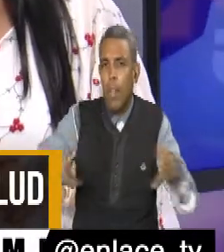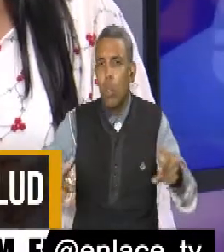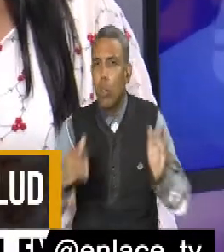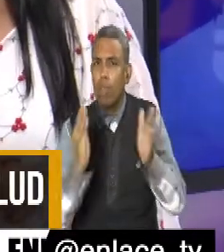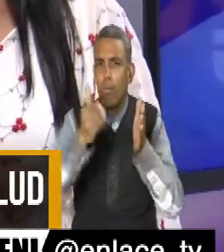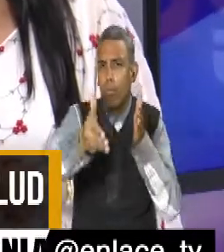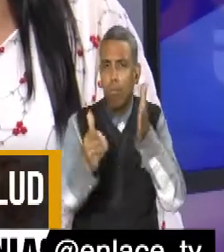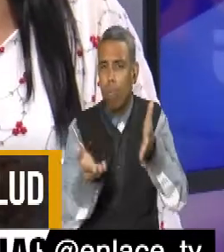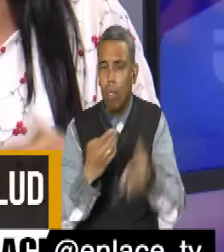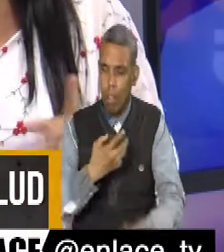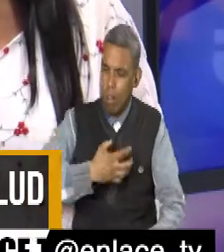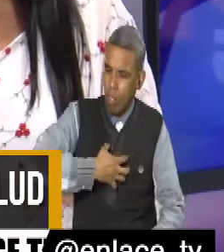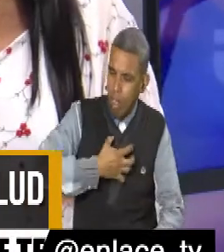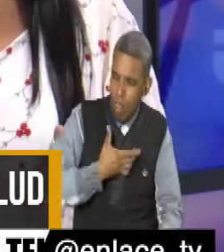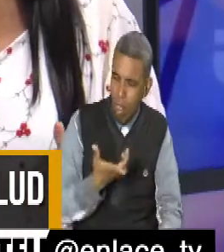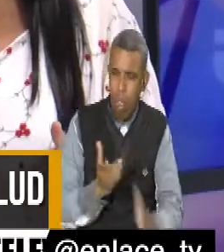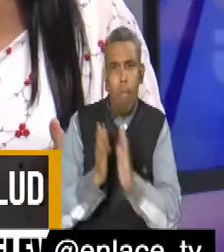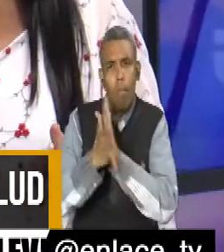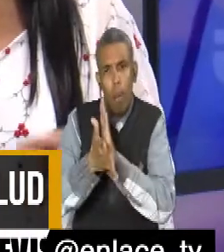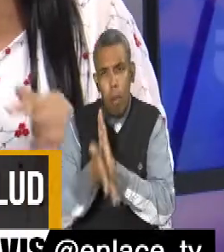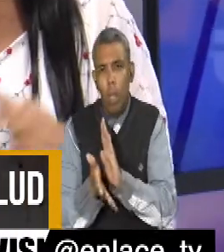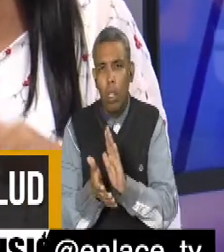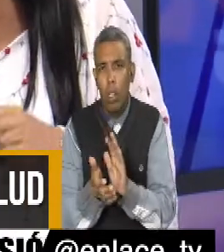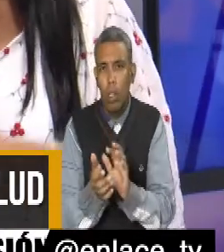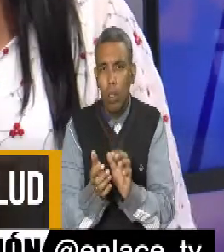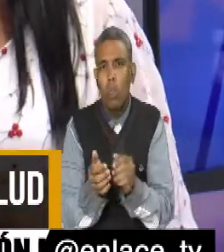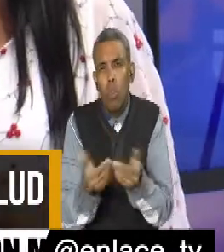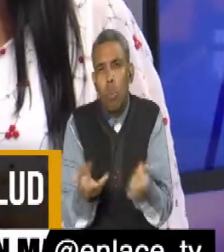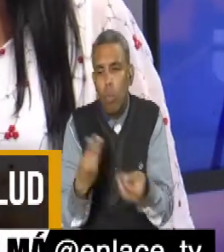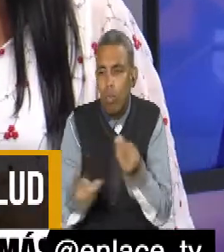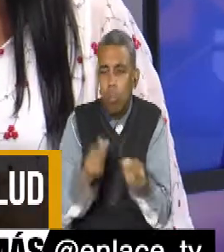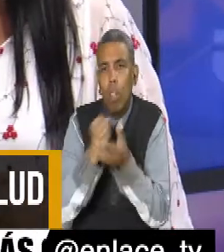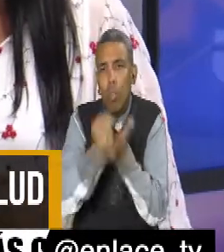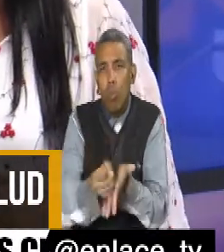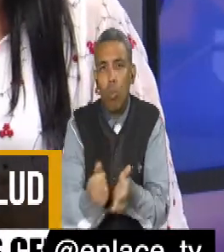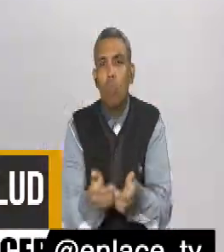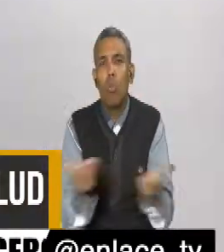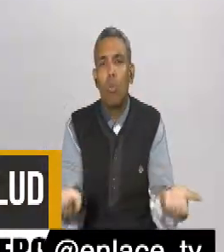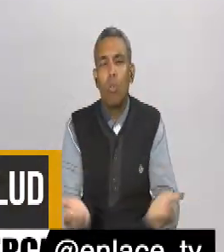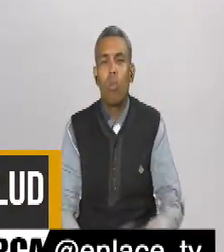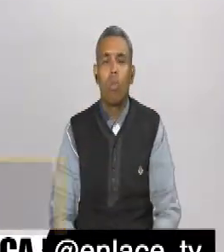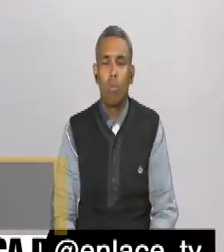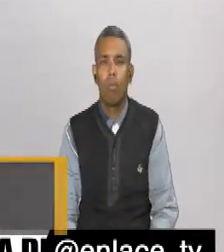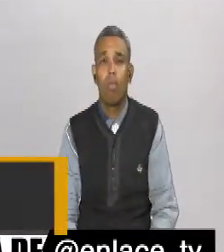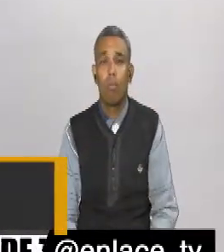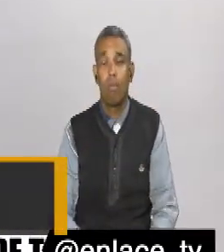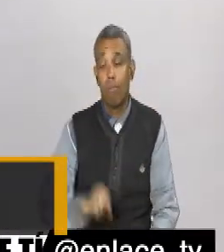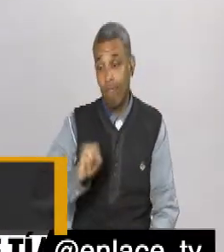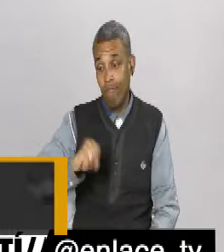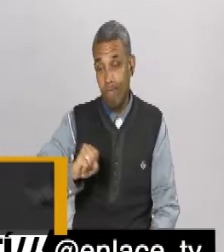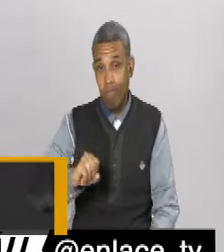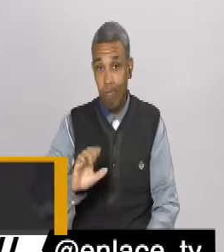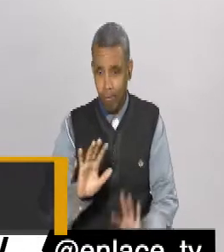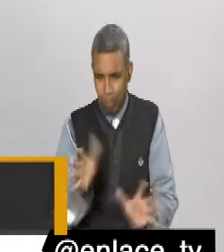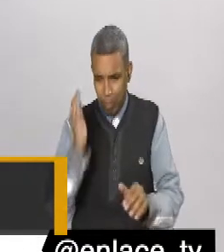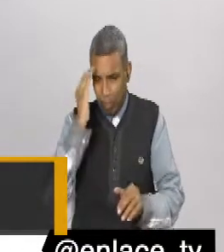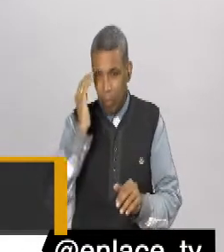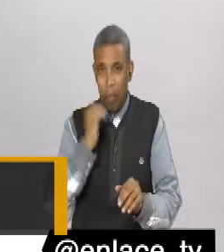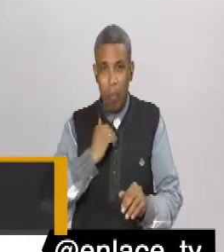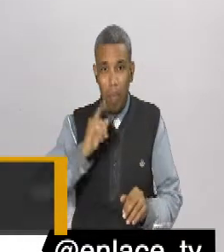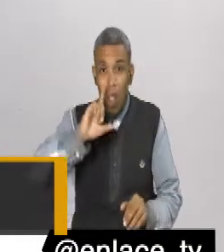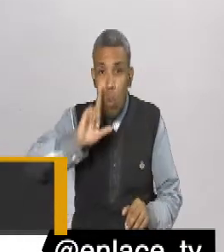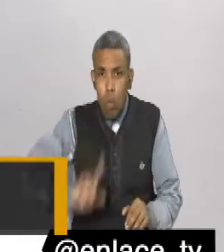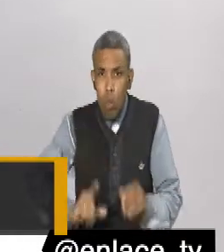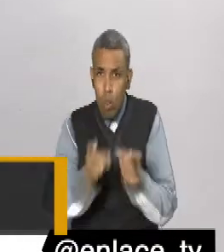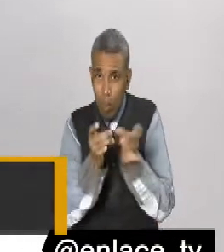usted, dentro de su gestión, ha logrado que un funcionario de esta superintendencia esté aquí una vez al mes. Sí, ya nosotros sabemos bien que el próximo 22 de julio, en las instalaciones de